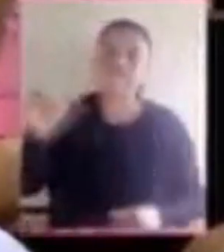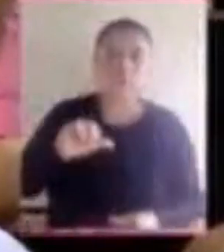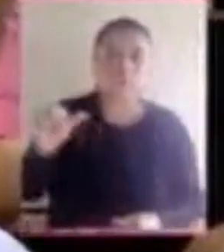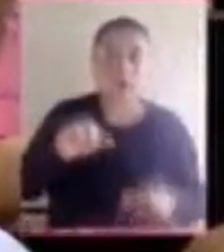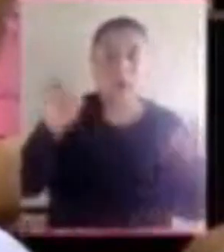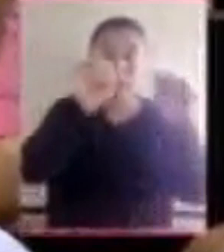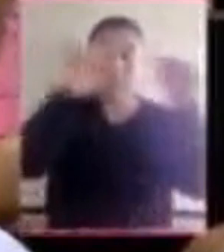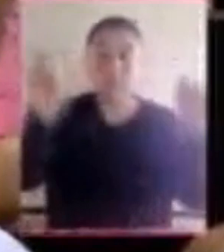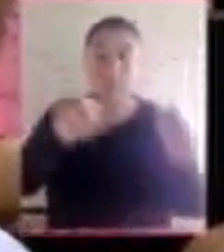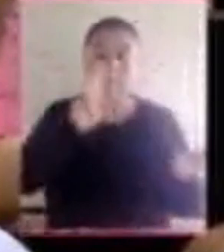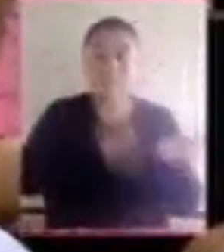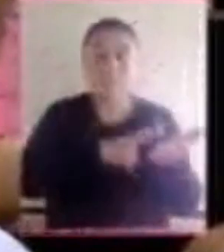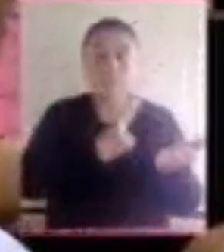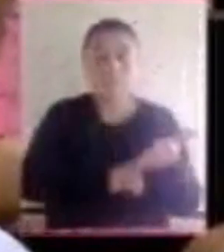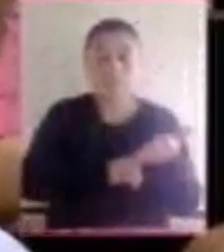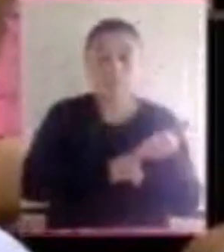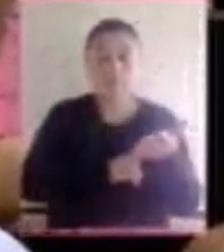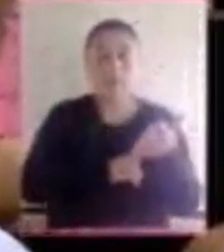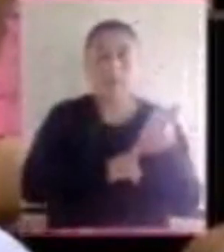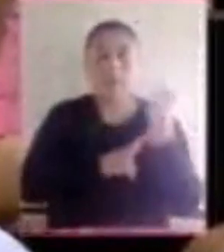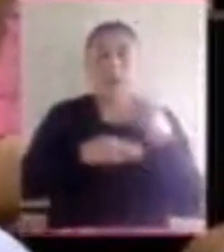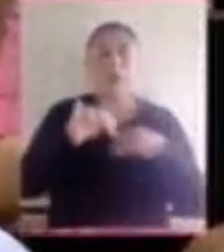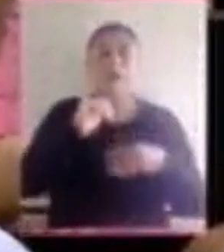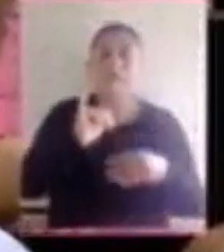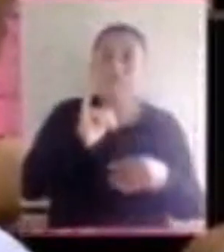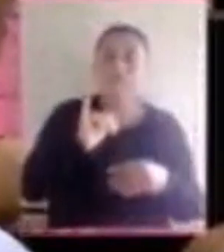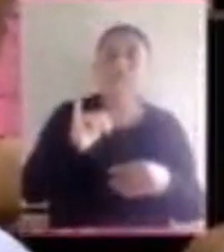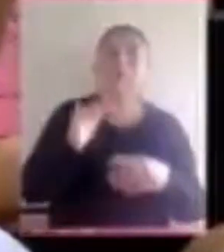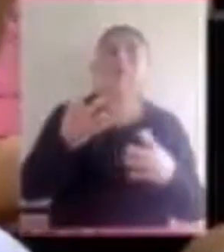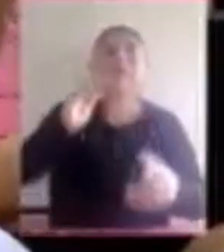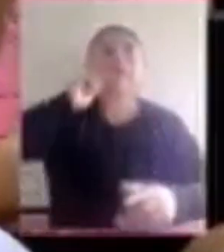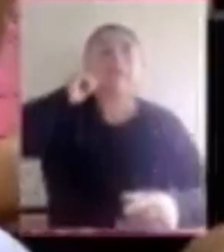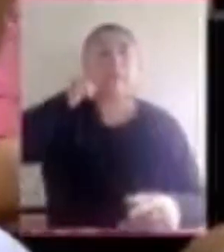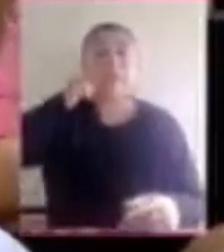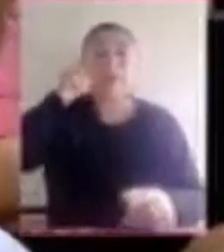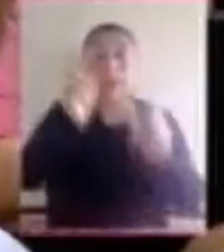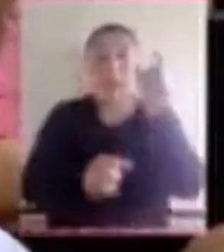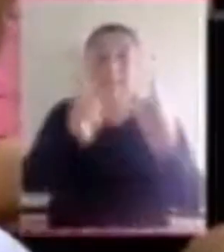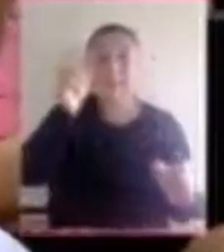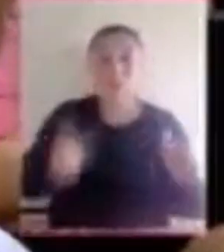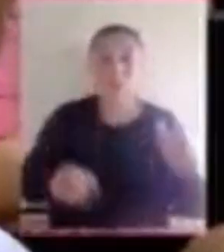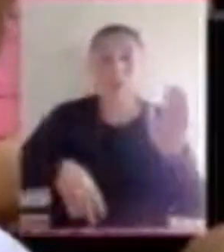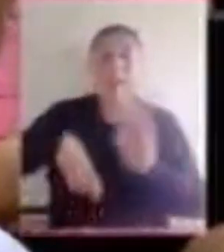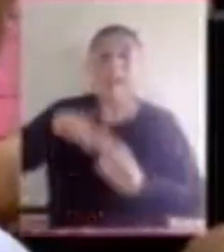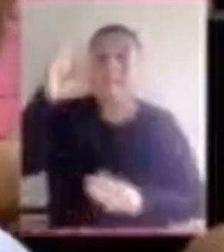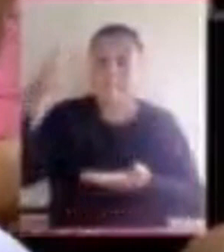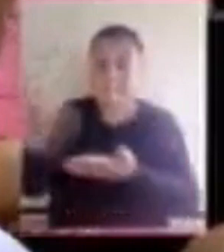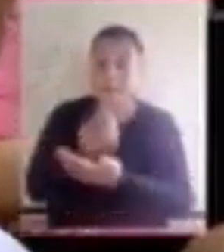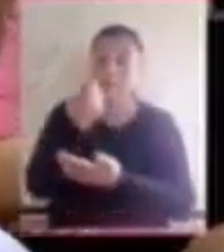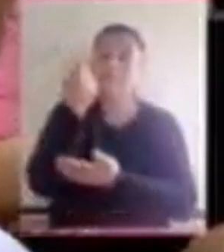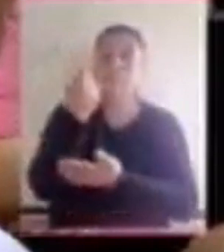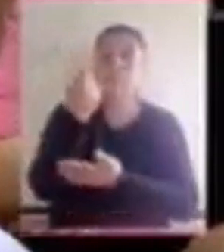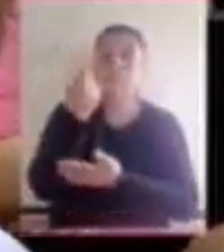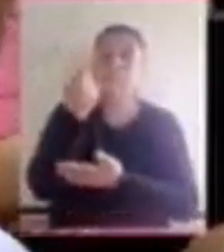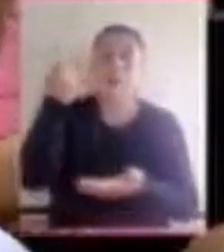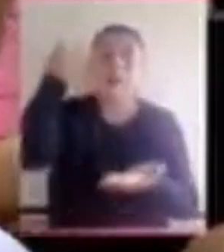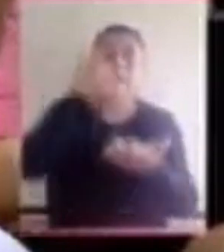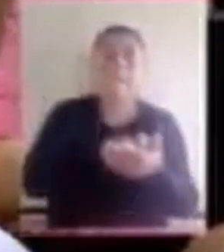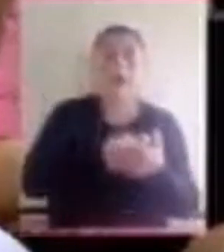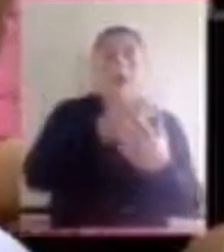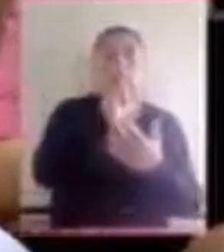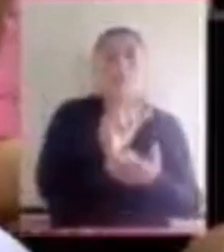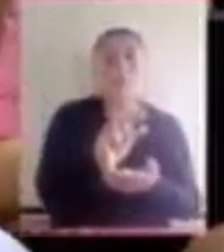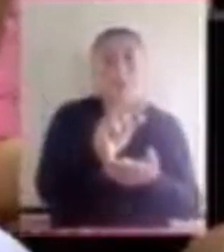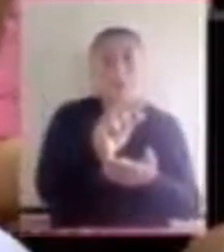es tremendamente regresivo, es decir, aquellas personas que tienen mayores ingresos contribuyen proporcionalmente menos que